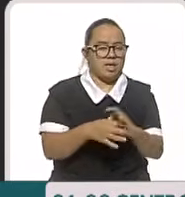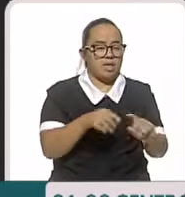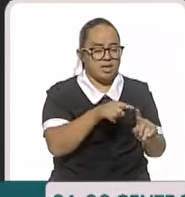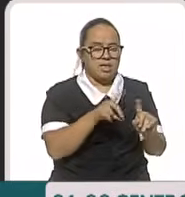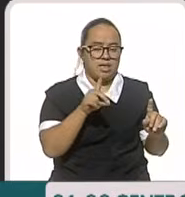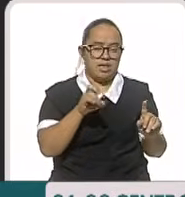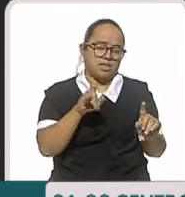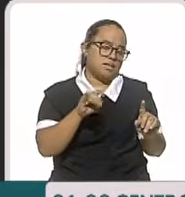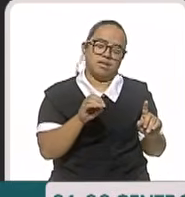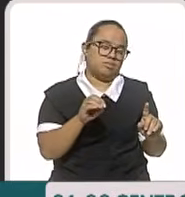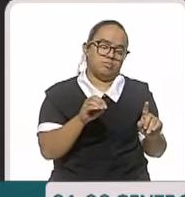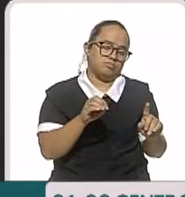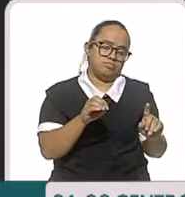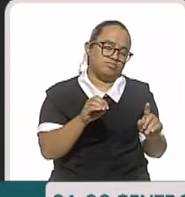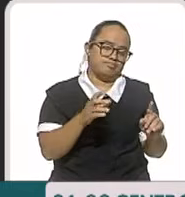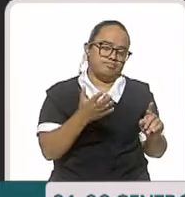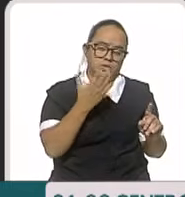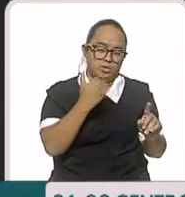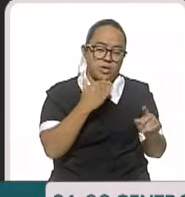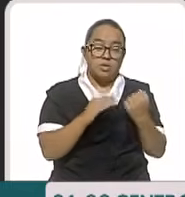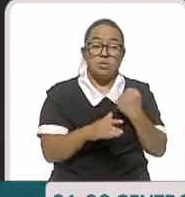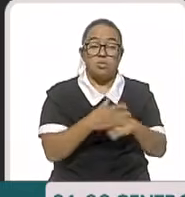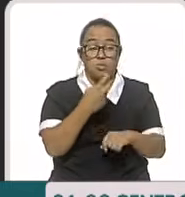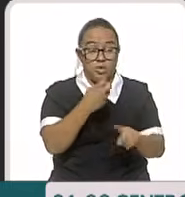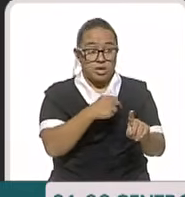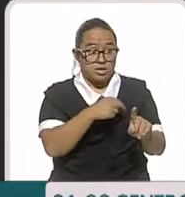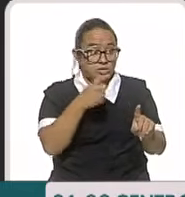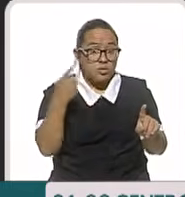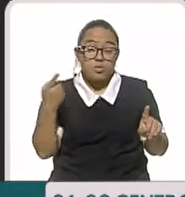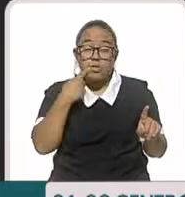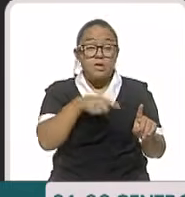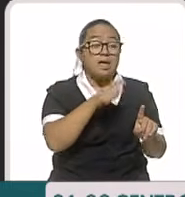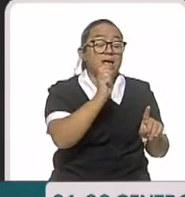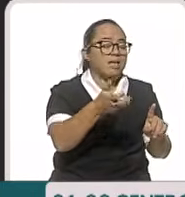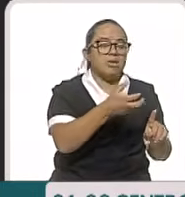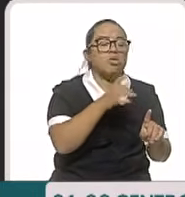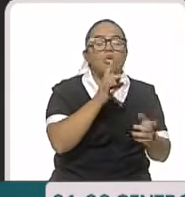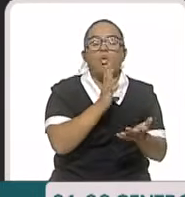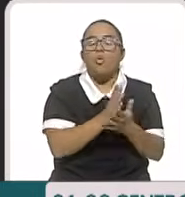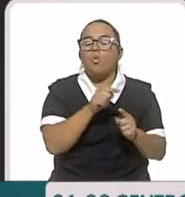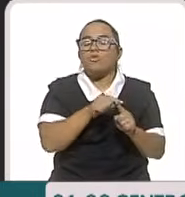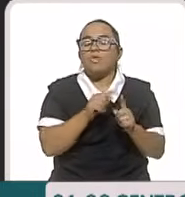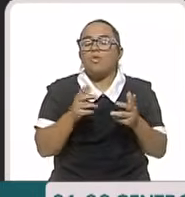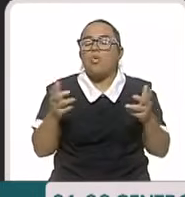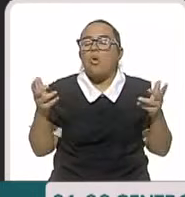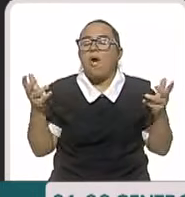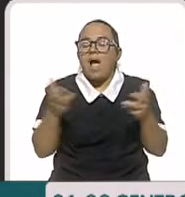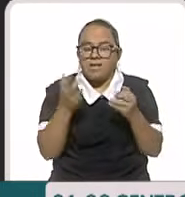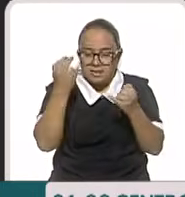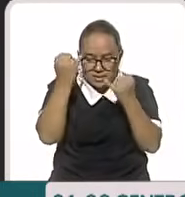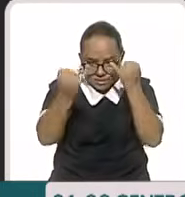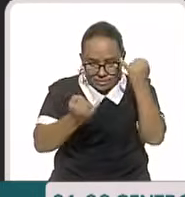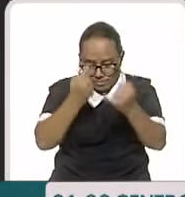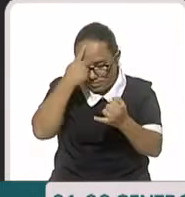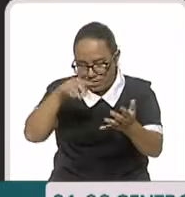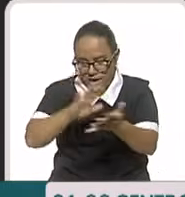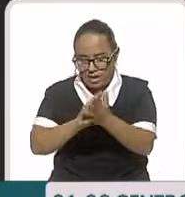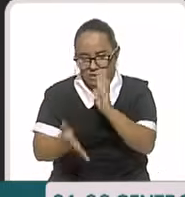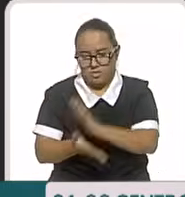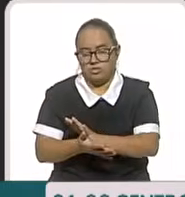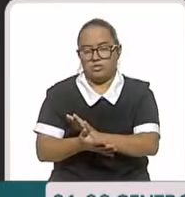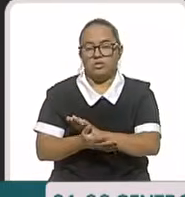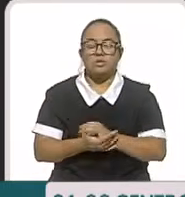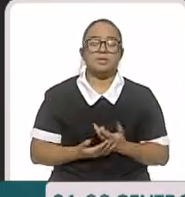ese delito. Por eso no se le acusa directamente por cometer, sino por conspirar. Entonces, como eso obviamente abre mucho